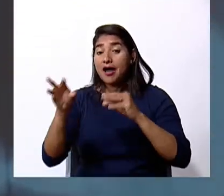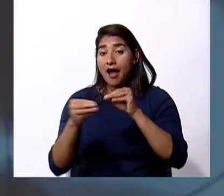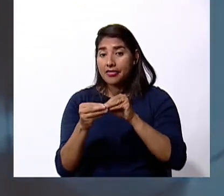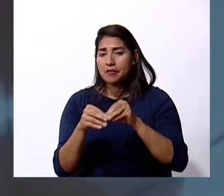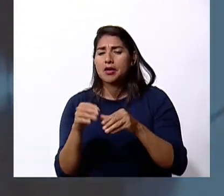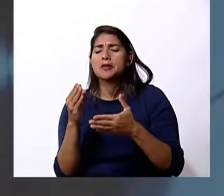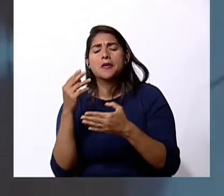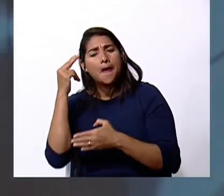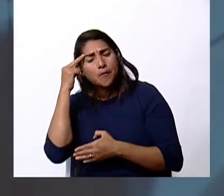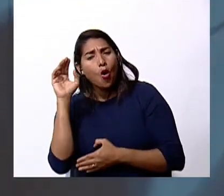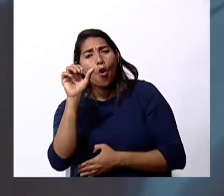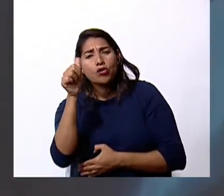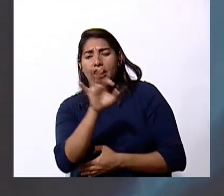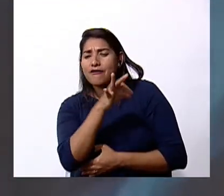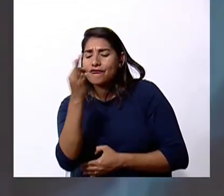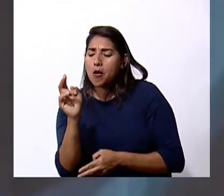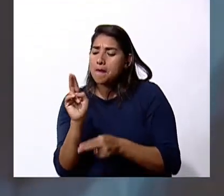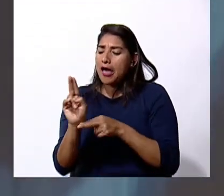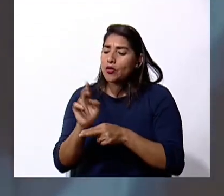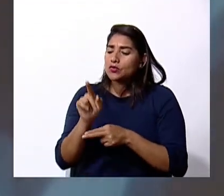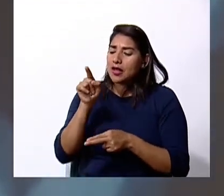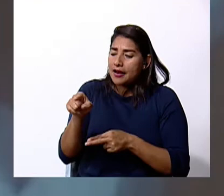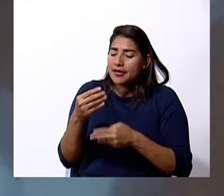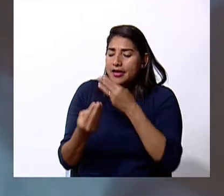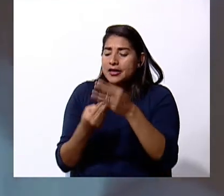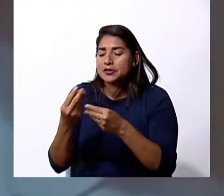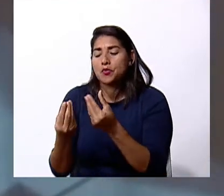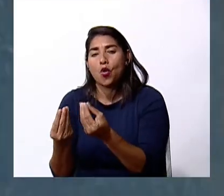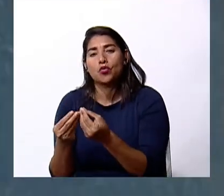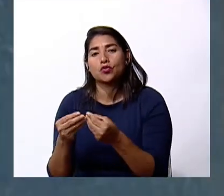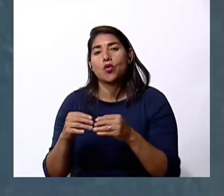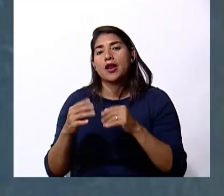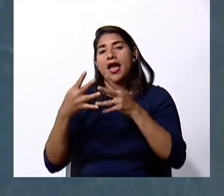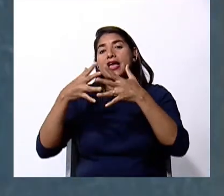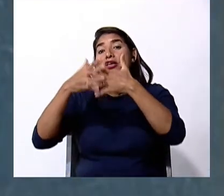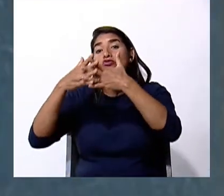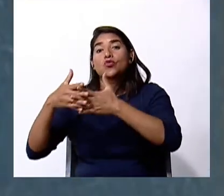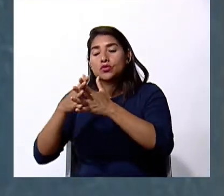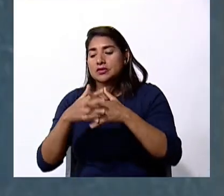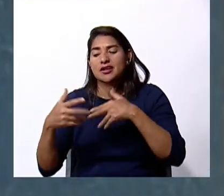explorando otras alternativas de uso de este producto en la industria de los cosméticos.